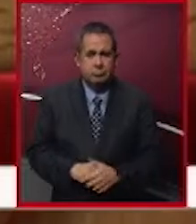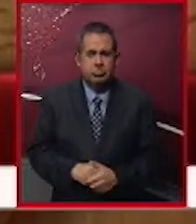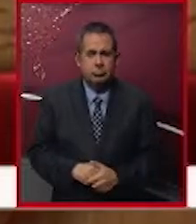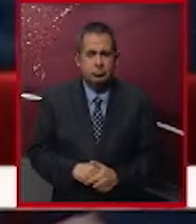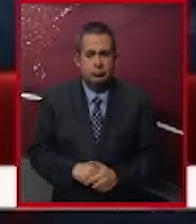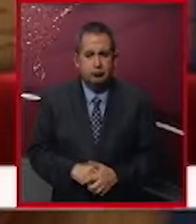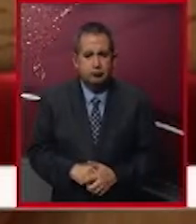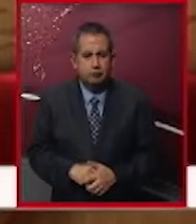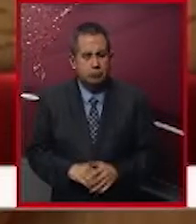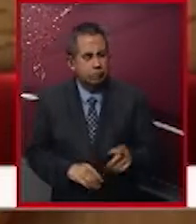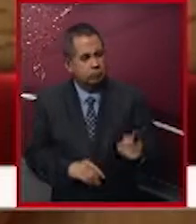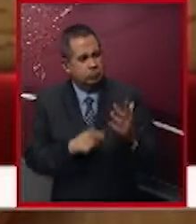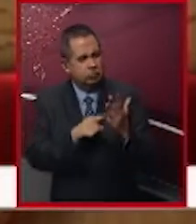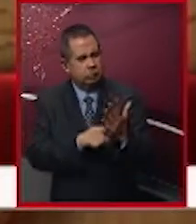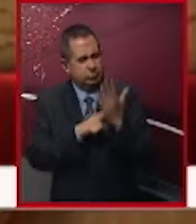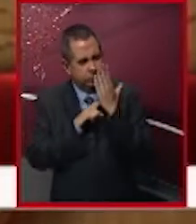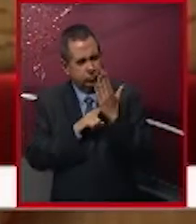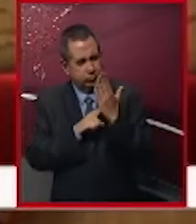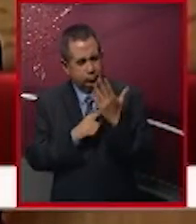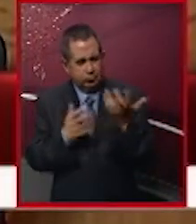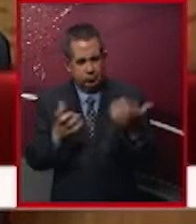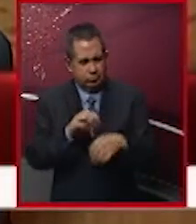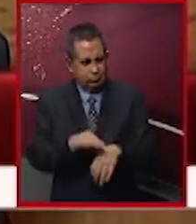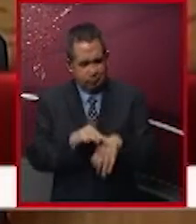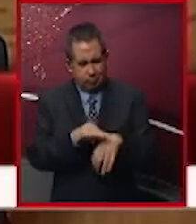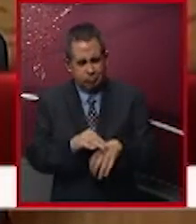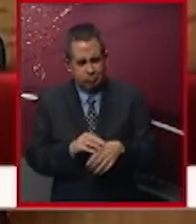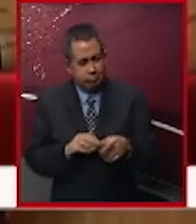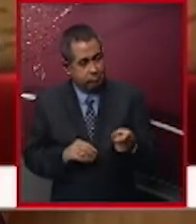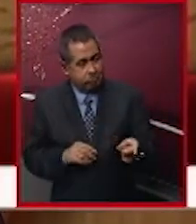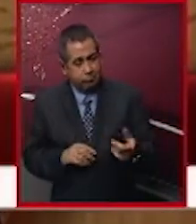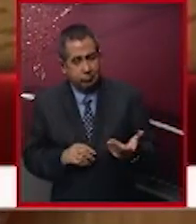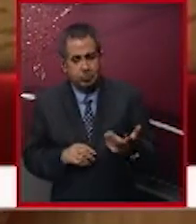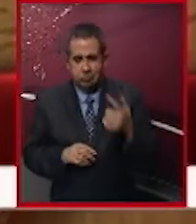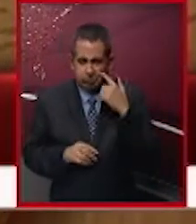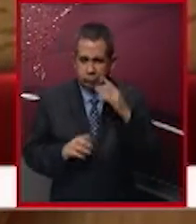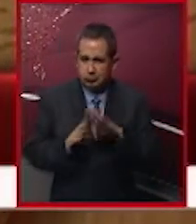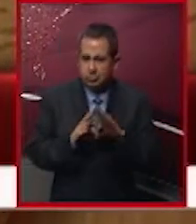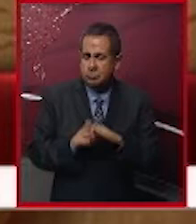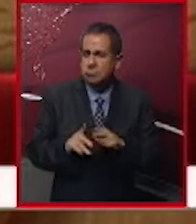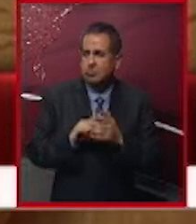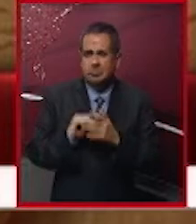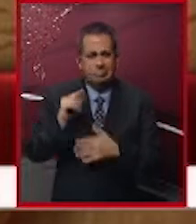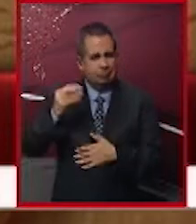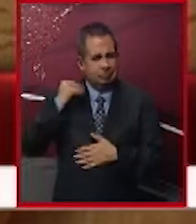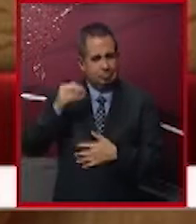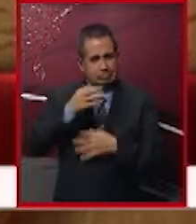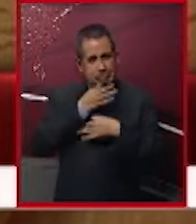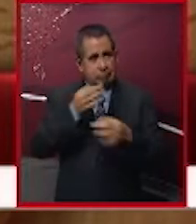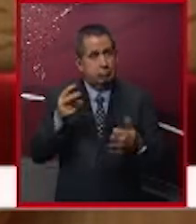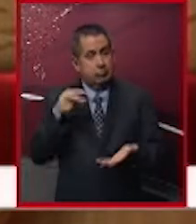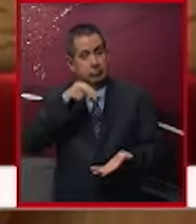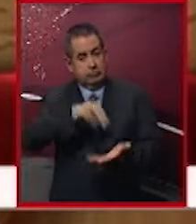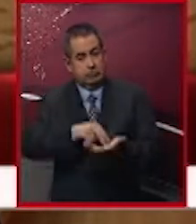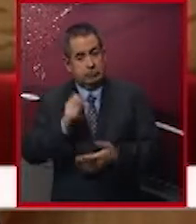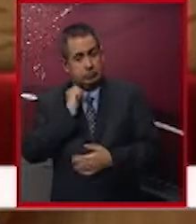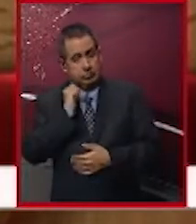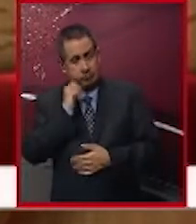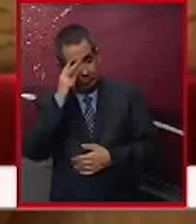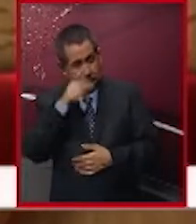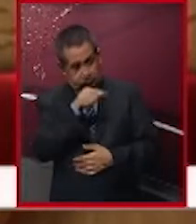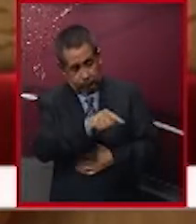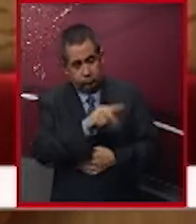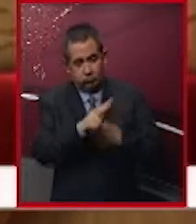Porque usted ha demostrado en los hechos y aún más en recientes declaraciones en el Senado de la